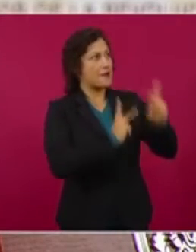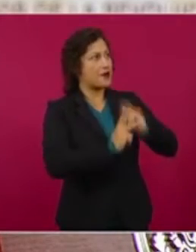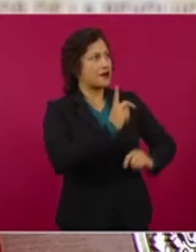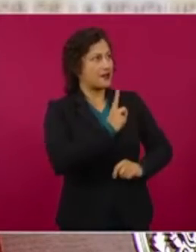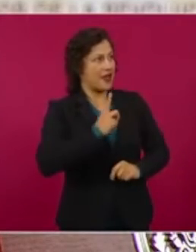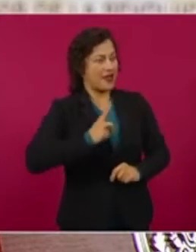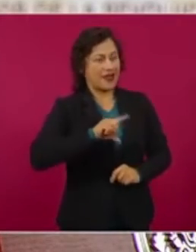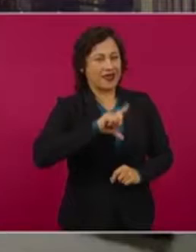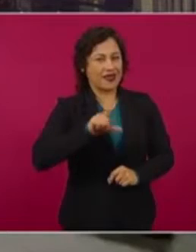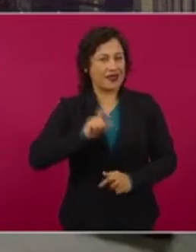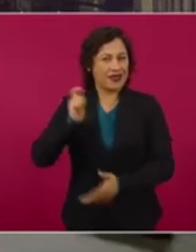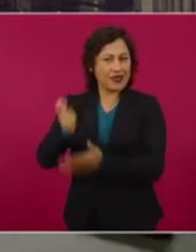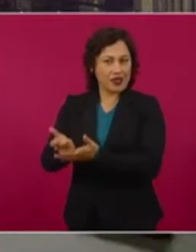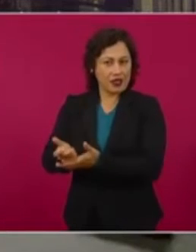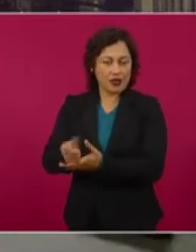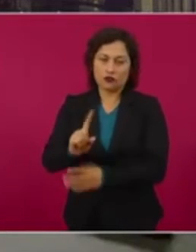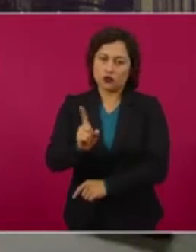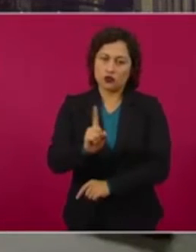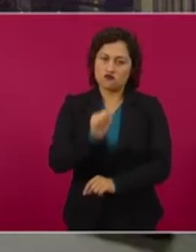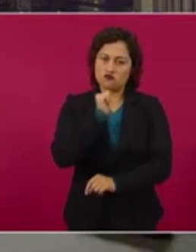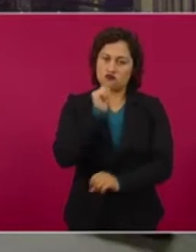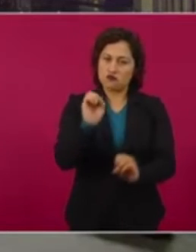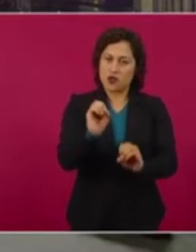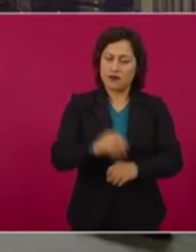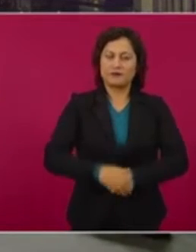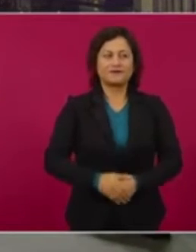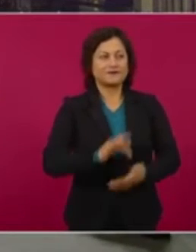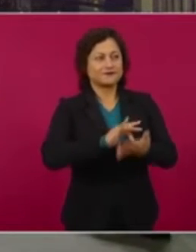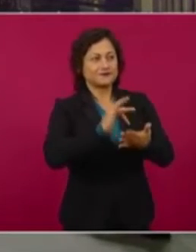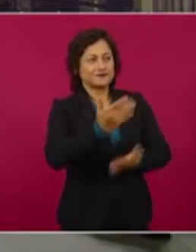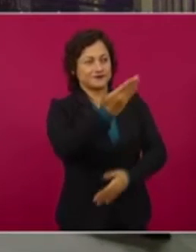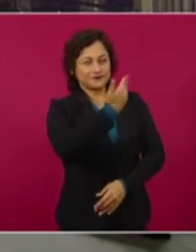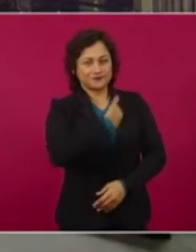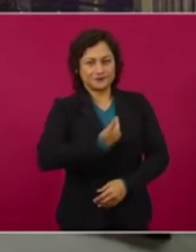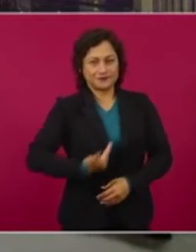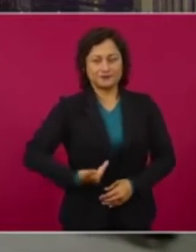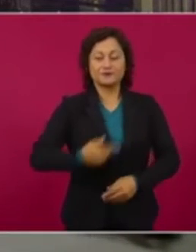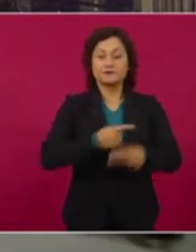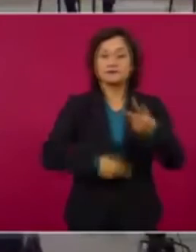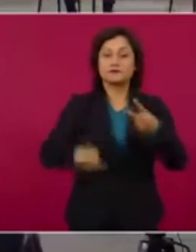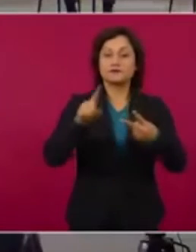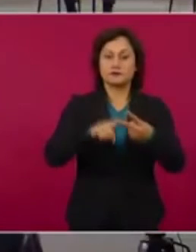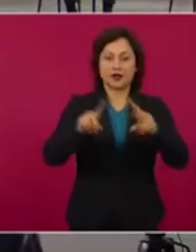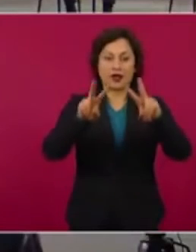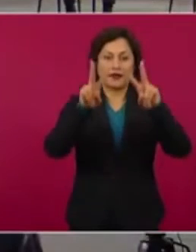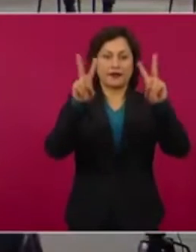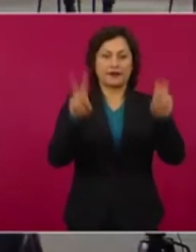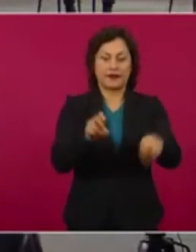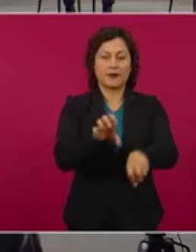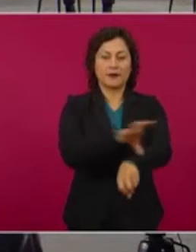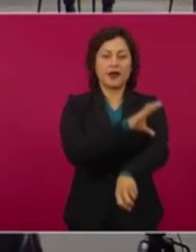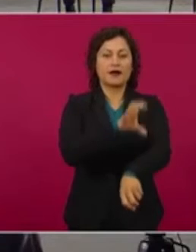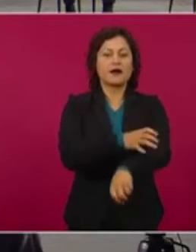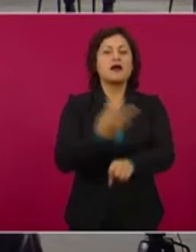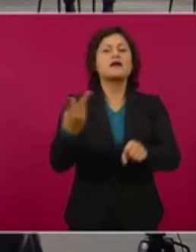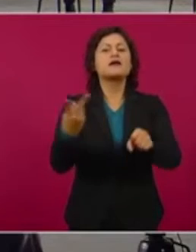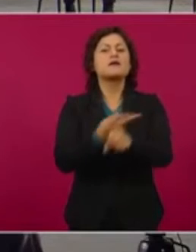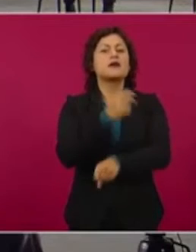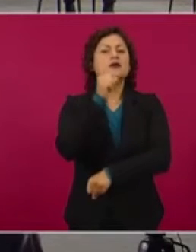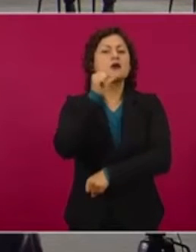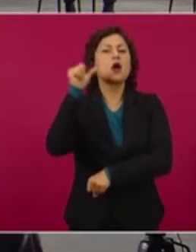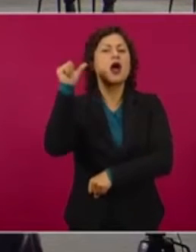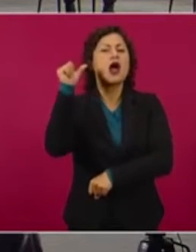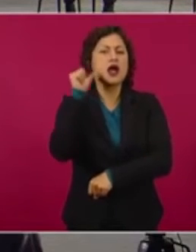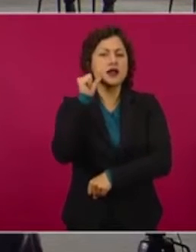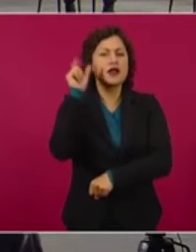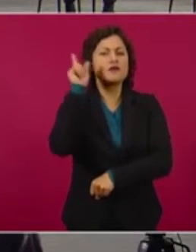deuda. Gracias, presidente. Y en un segundo punto también relacionado con la energía, de su reunión ayer con la secretaria de Energía de